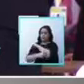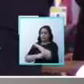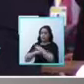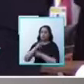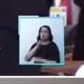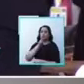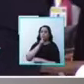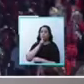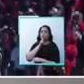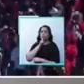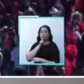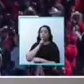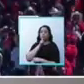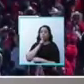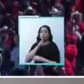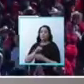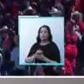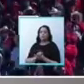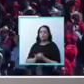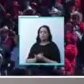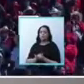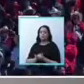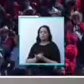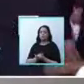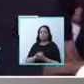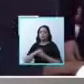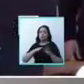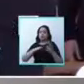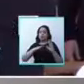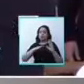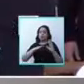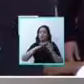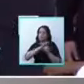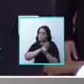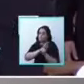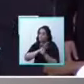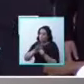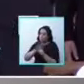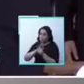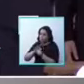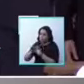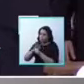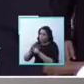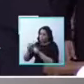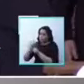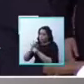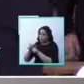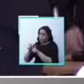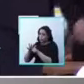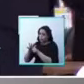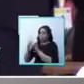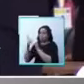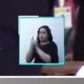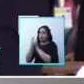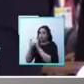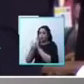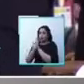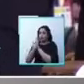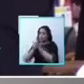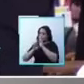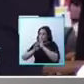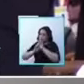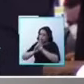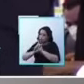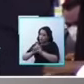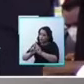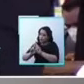viviendo en pobreza, ¿verdad? Un 50% viviendo en pobreza extrema. Y bueno, la pérdida de la institucionalidad, como se